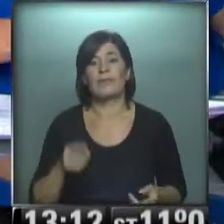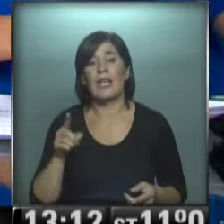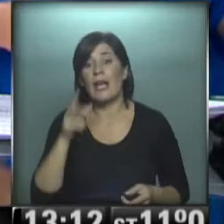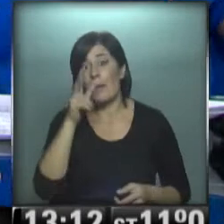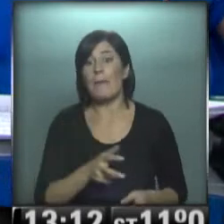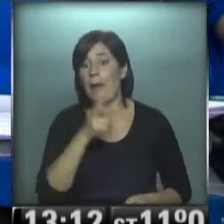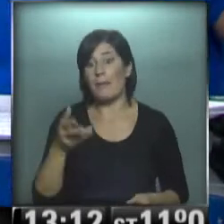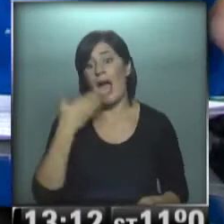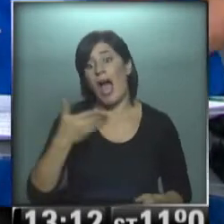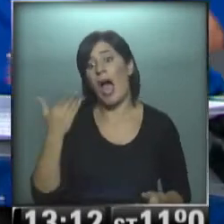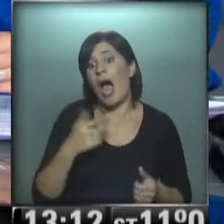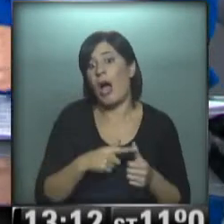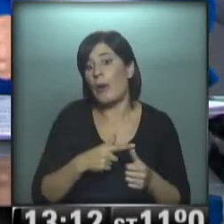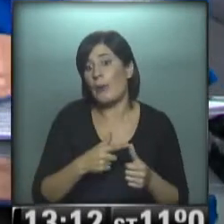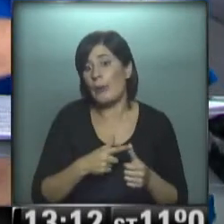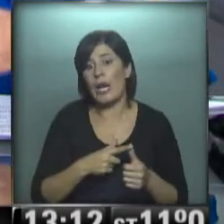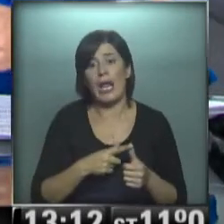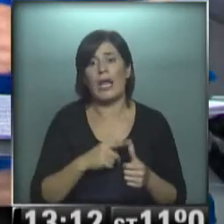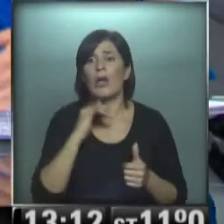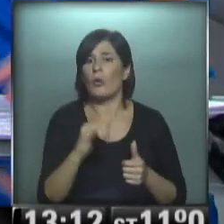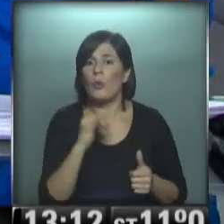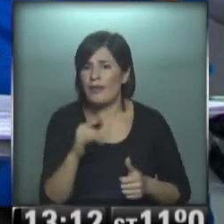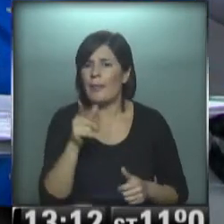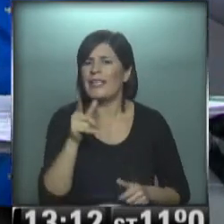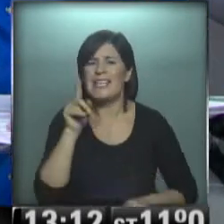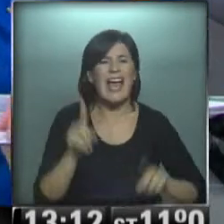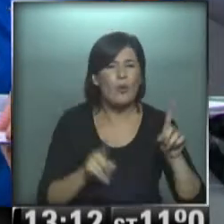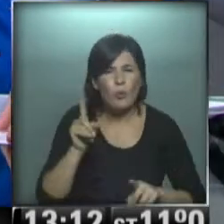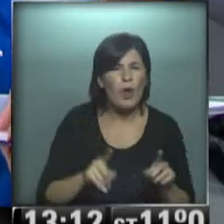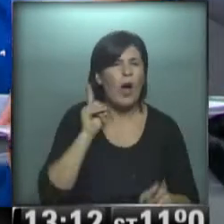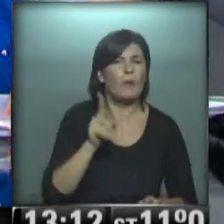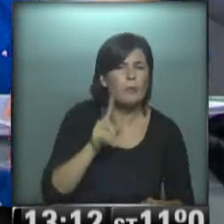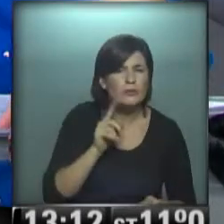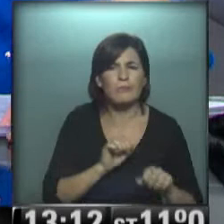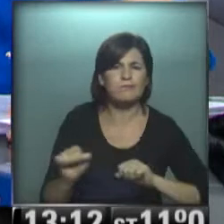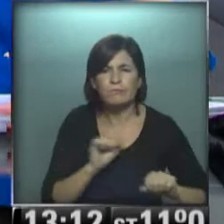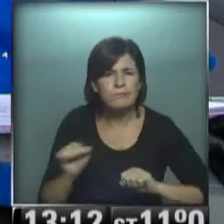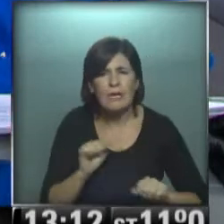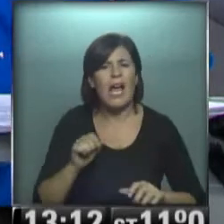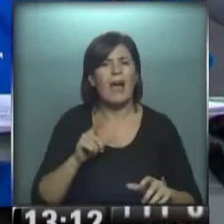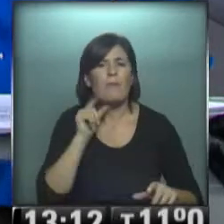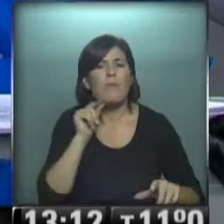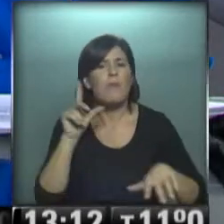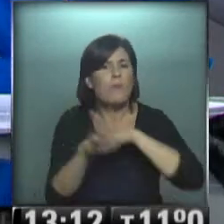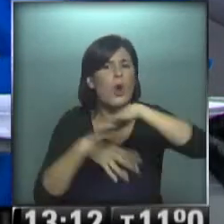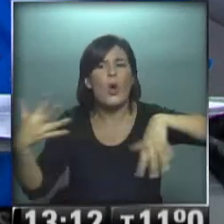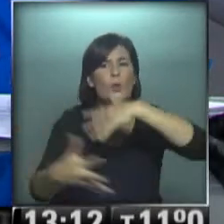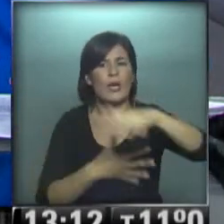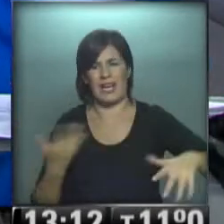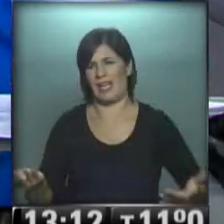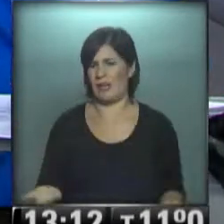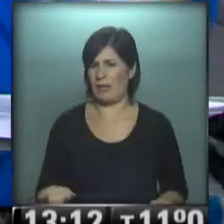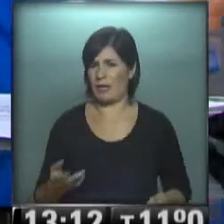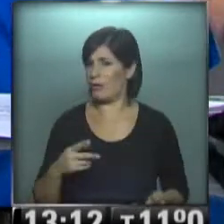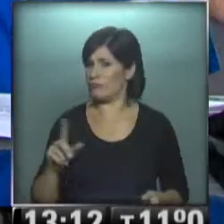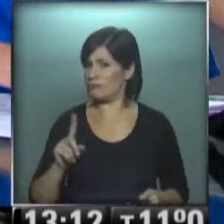las propias palabras del Papa Francisco fueron que alguien quiere sacar agua de donde son tierras áridas, es decir, llevar problemas donde no